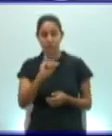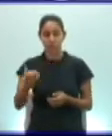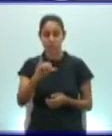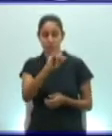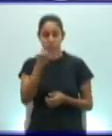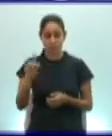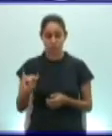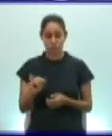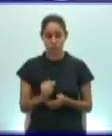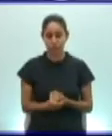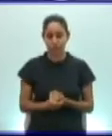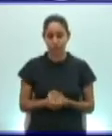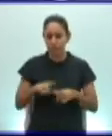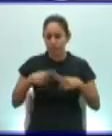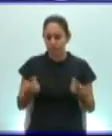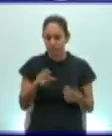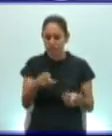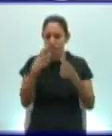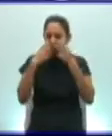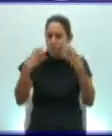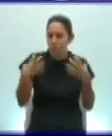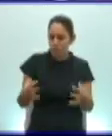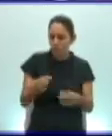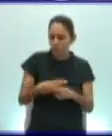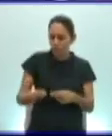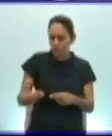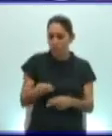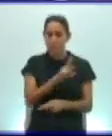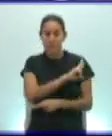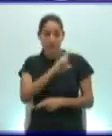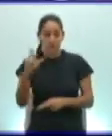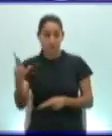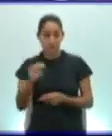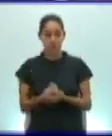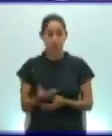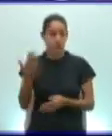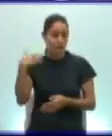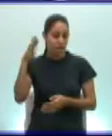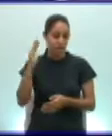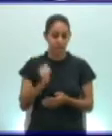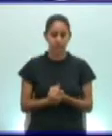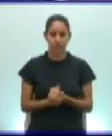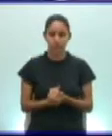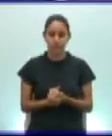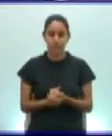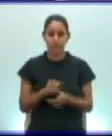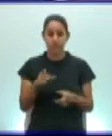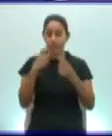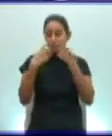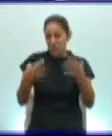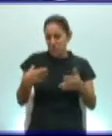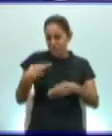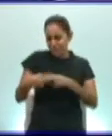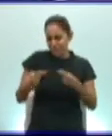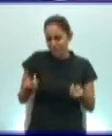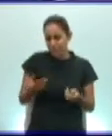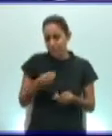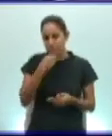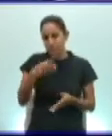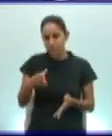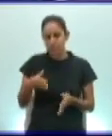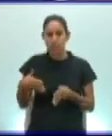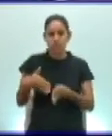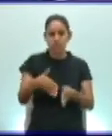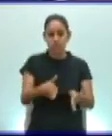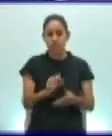esas fechas constituyen un momento crucial para la revolución y lógicamente lo que allí ocurre posibilita el tránsito